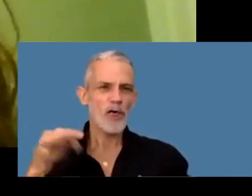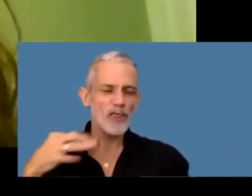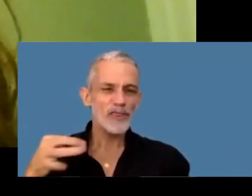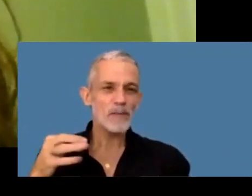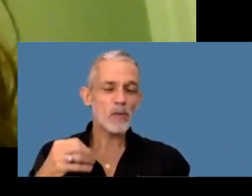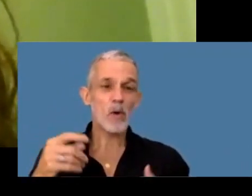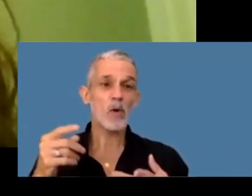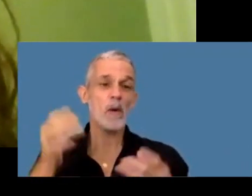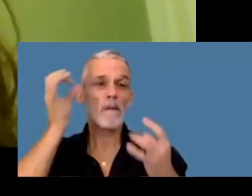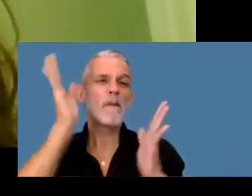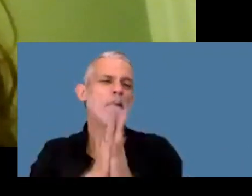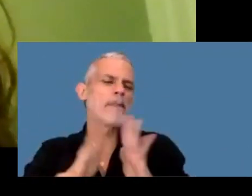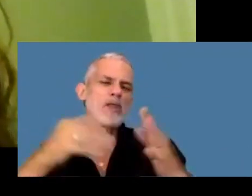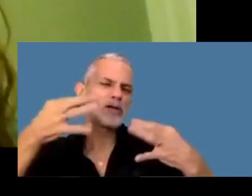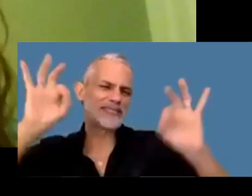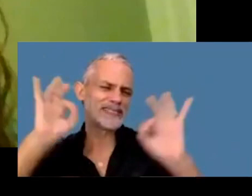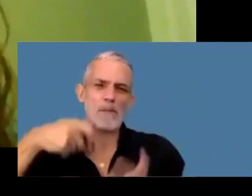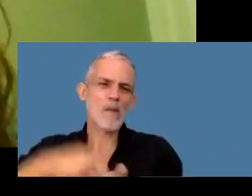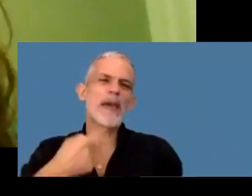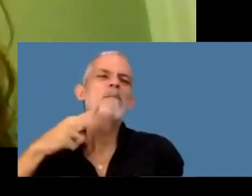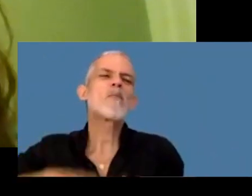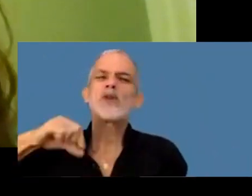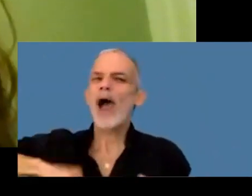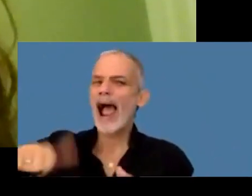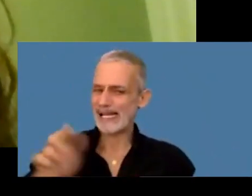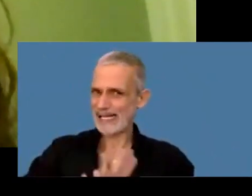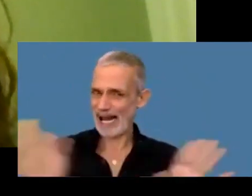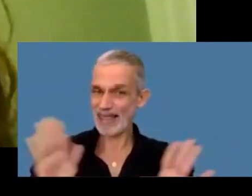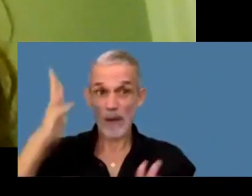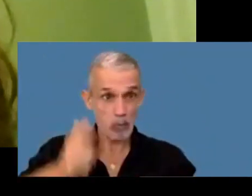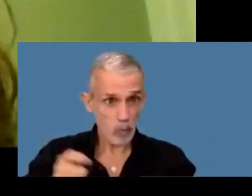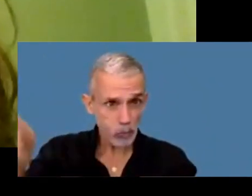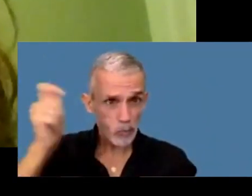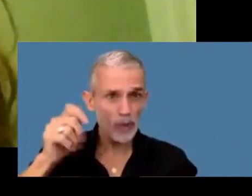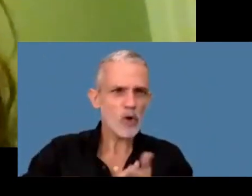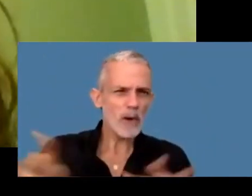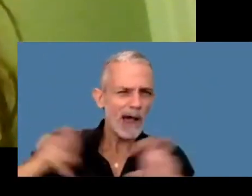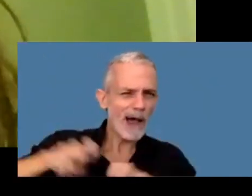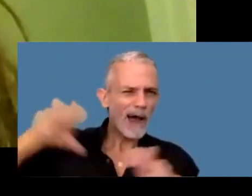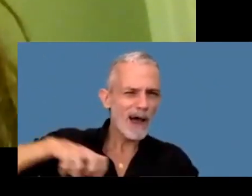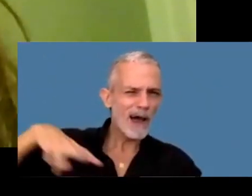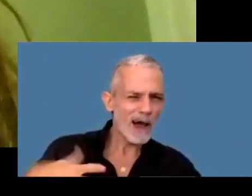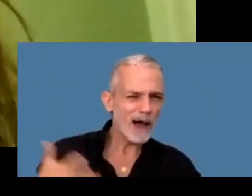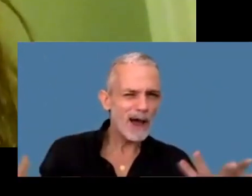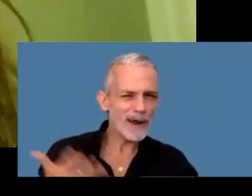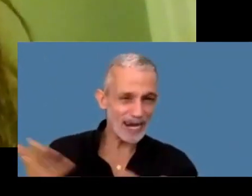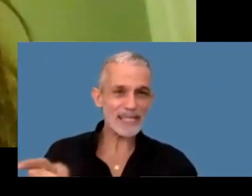blanqueo de fondos por lavado de dinero? Artículo 303 del Código Penal.